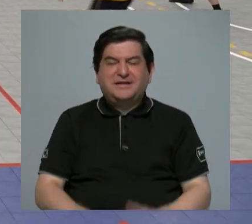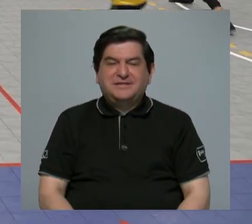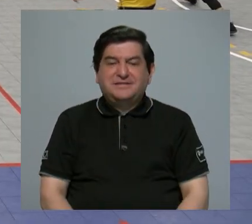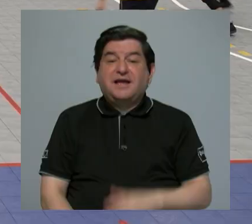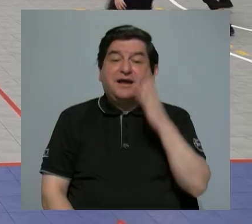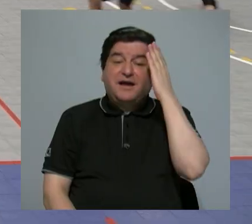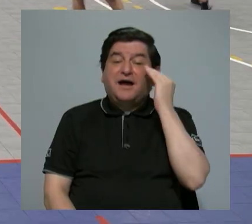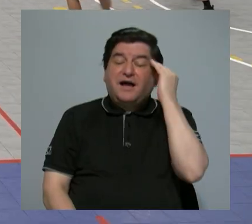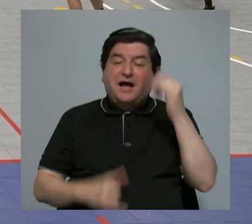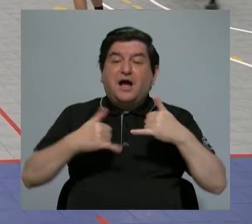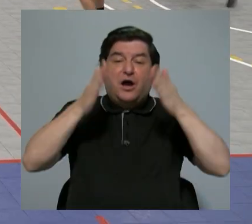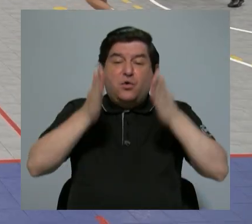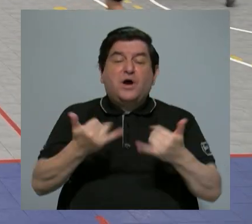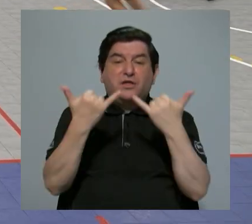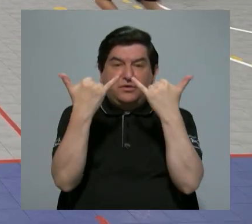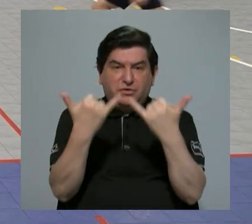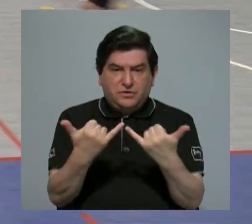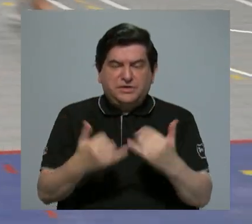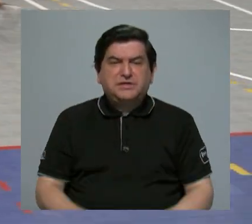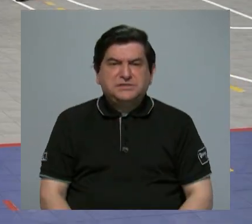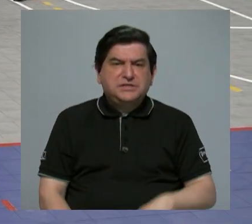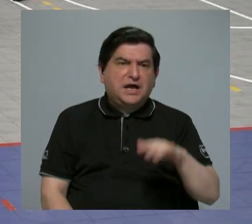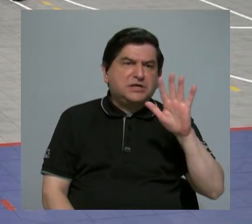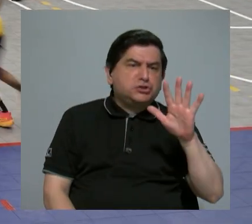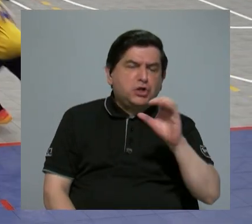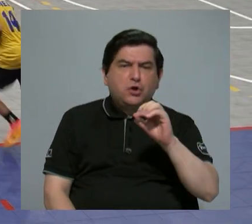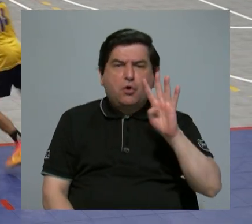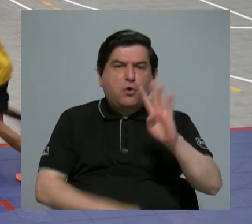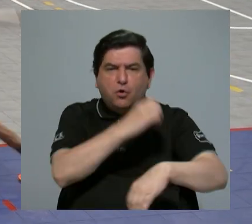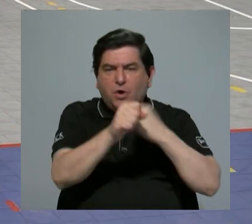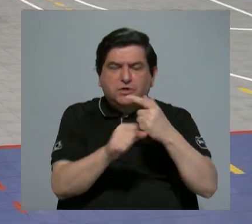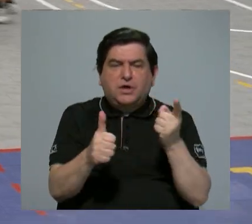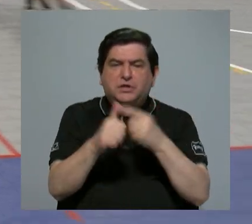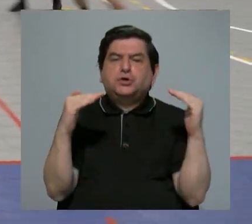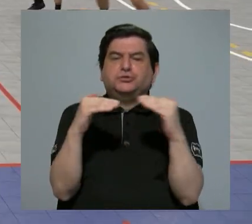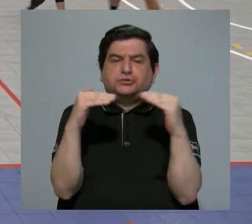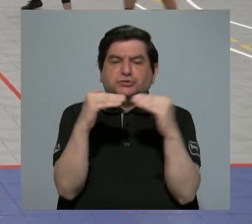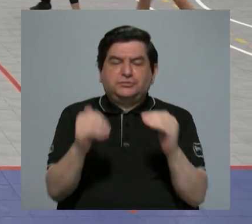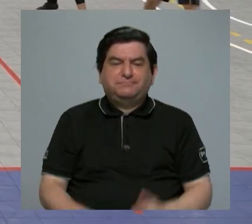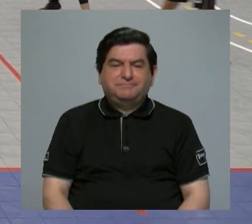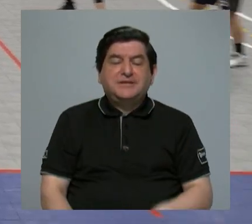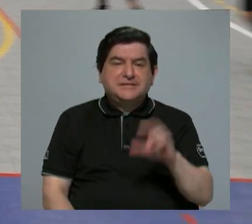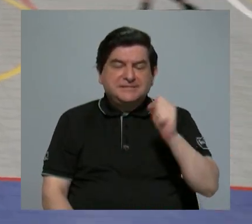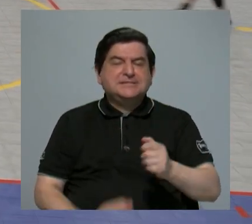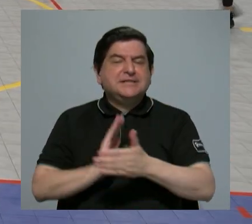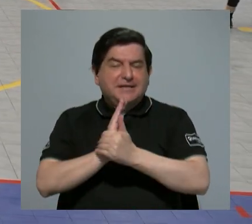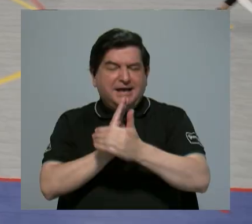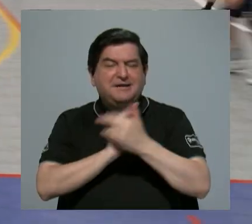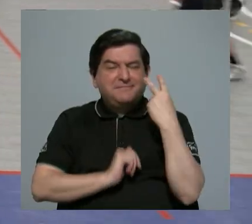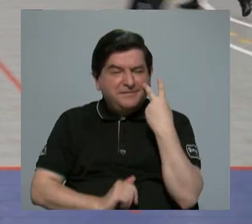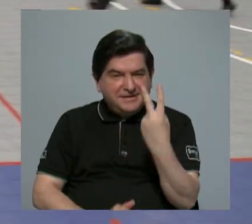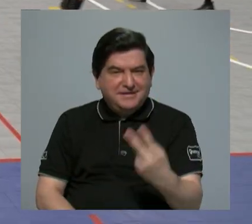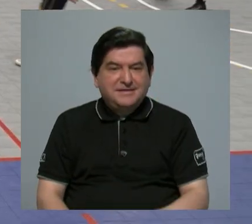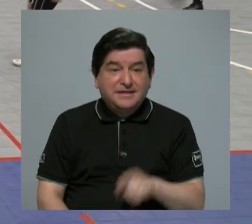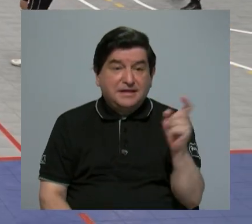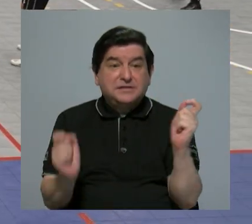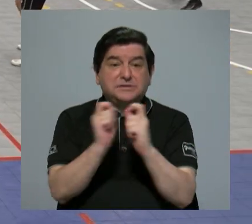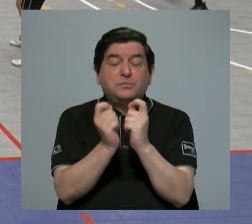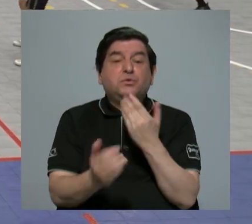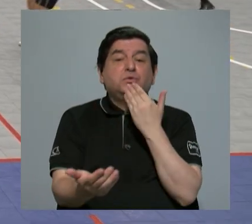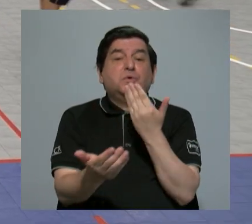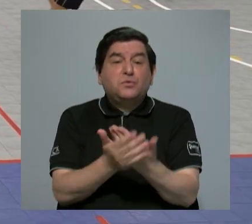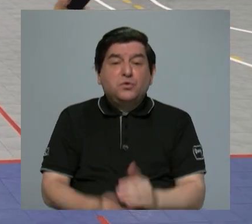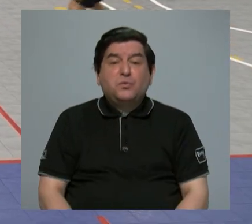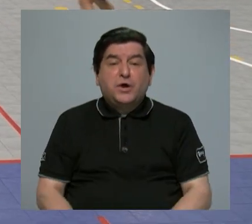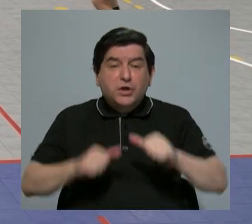que les da la experiencia a muchos jugadores que tienen más de 5 o 4 años en primera edición, ¿verdad? Se notó la espuela. Aquí este punto fue buenísimo,